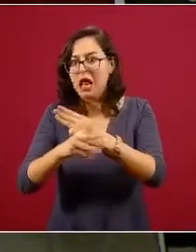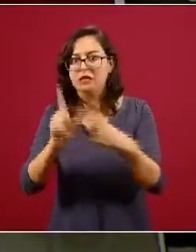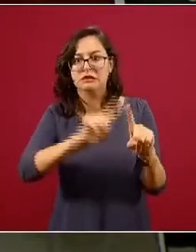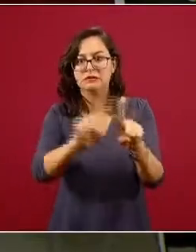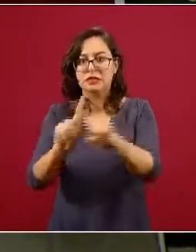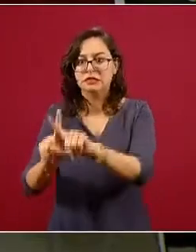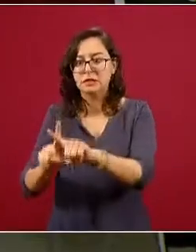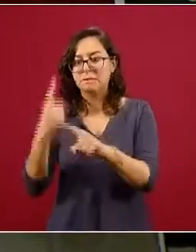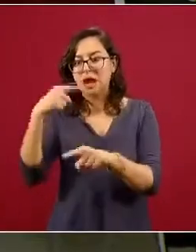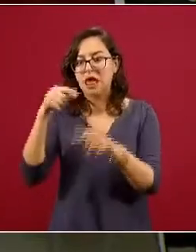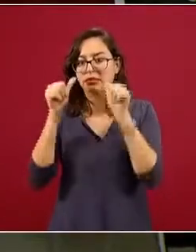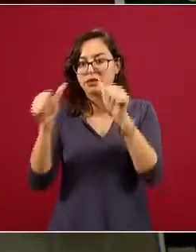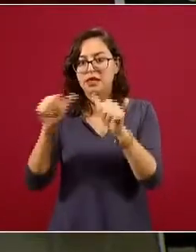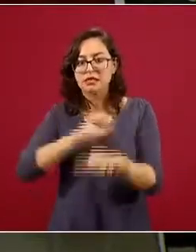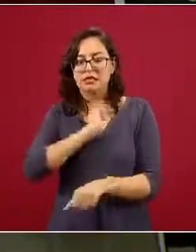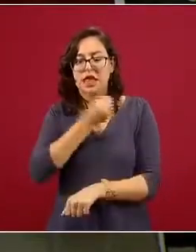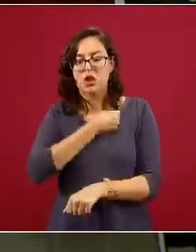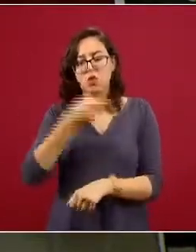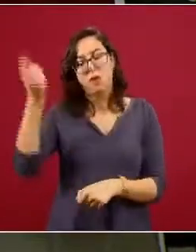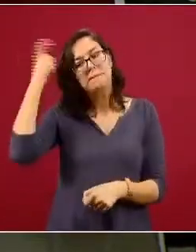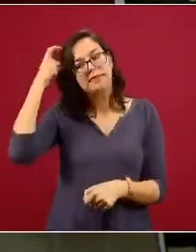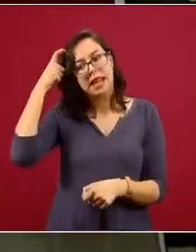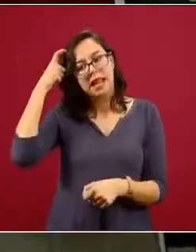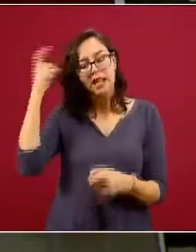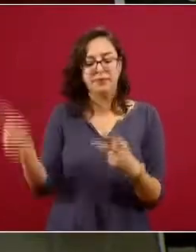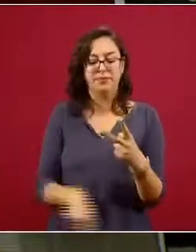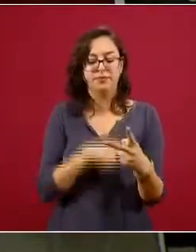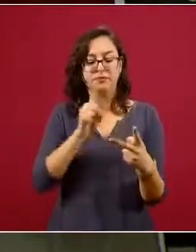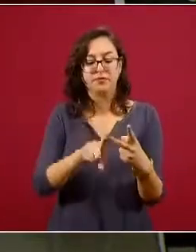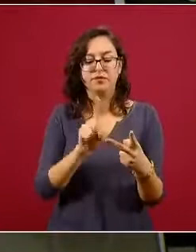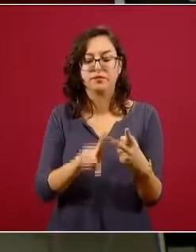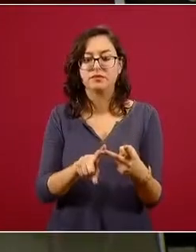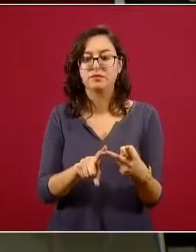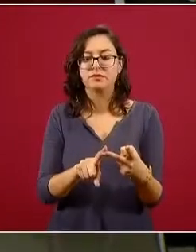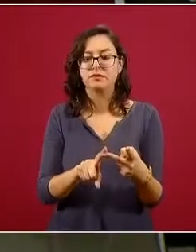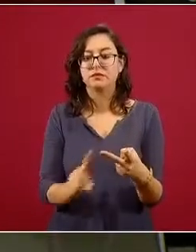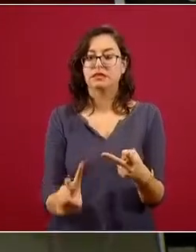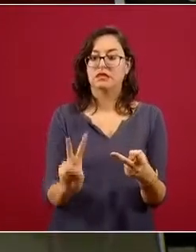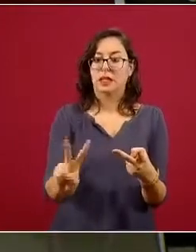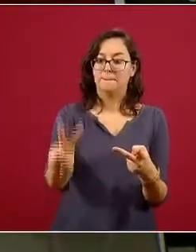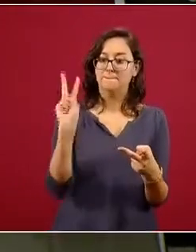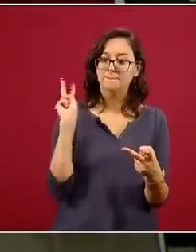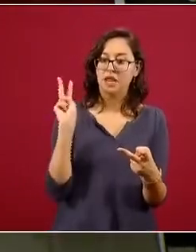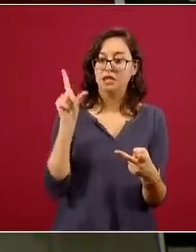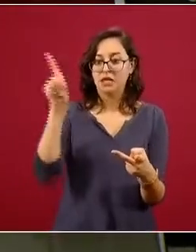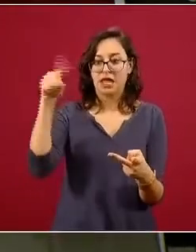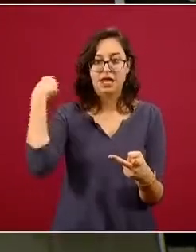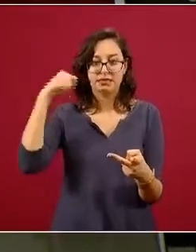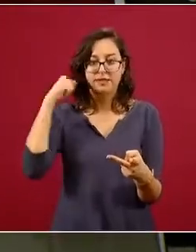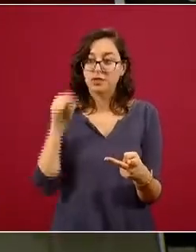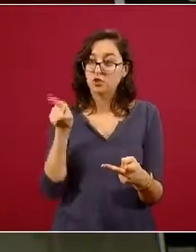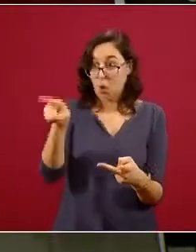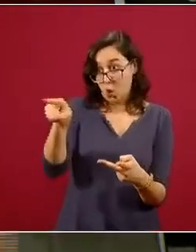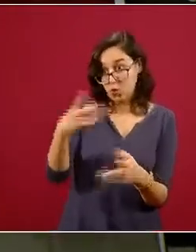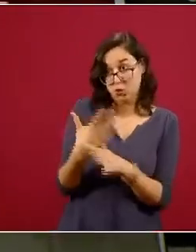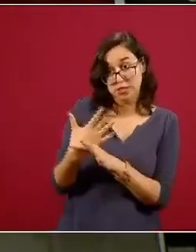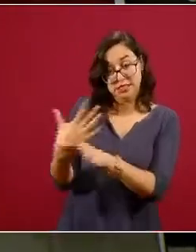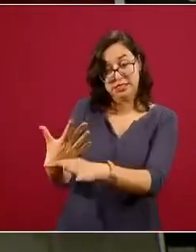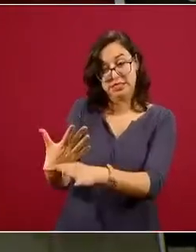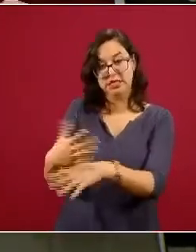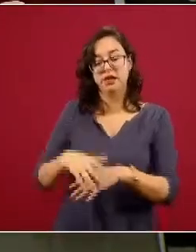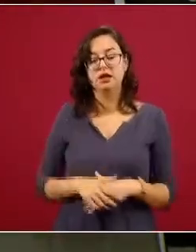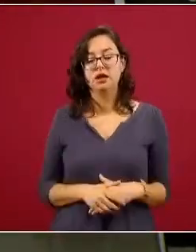que atienden salud mental. Eso es por una parte. Luego, el viernes mencionó en Tabasco que ya